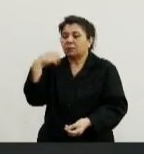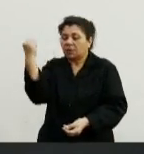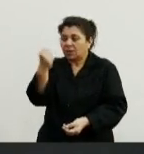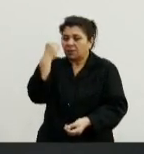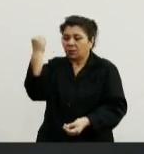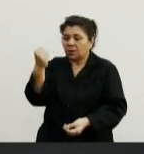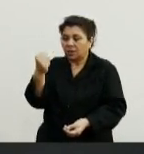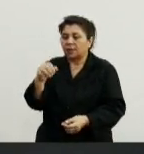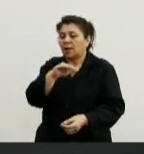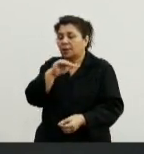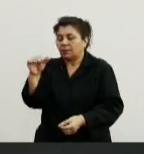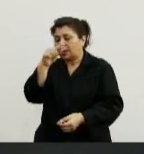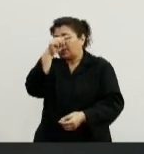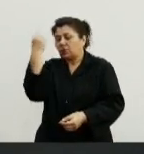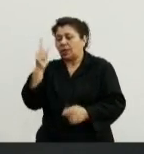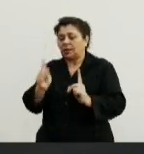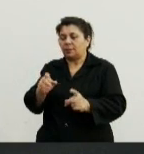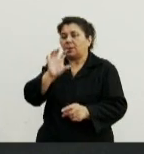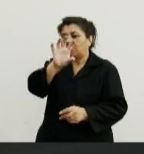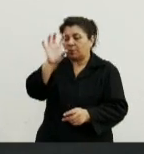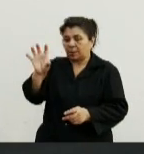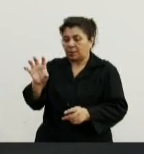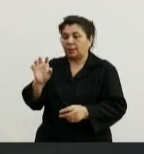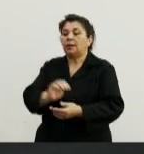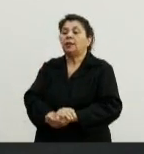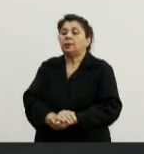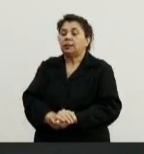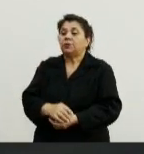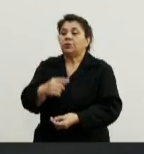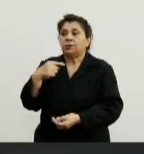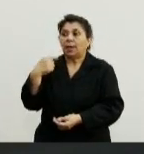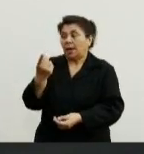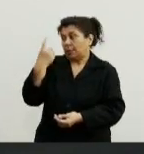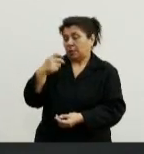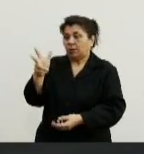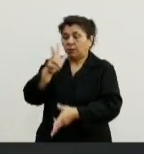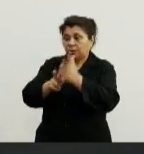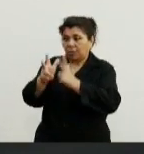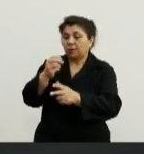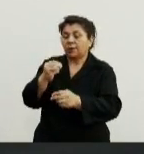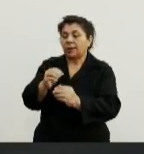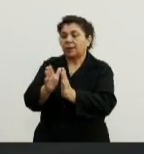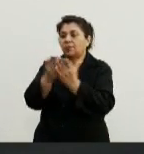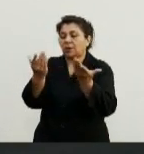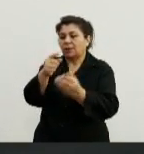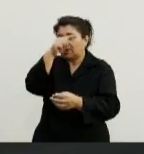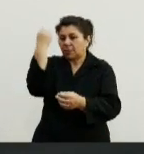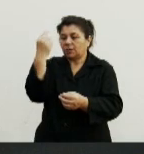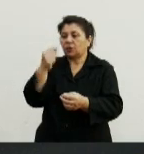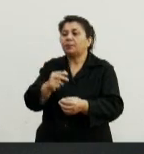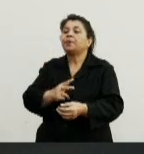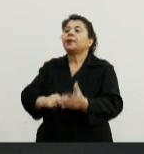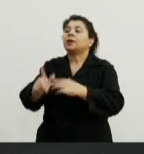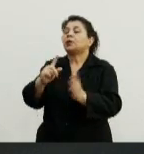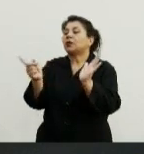como el gobierno provincial tenemos y tuvimos noticias en el día de ayer publicado en el boletín oficial de la nación del